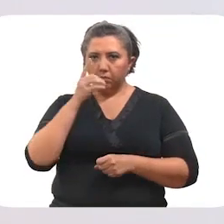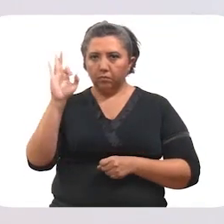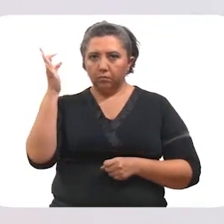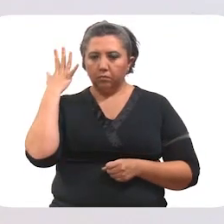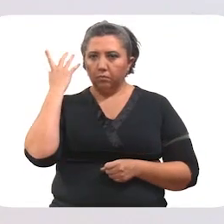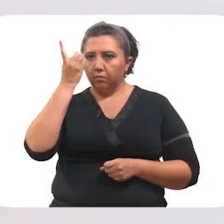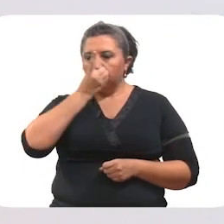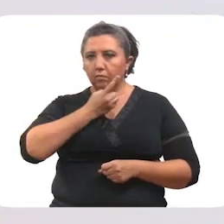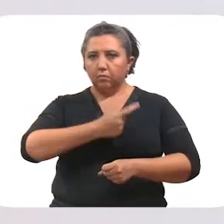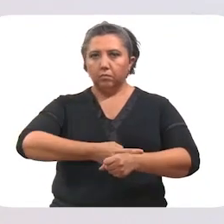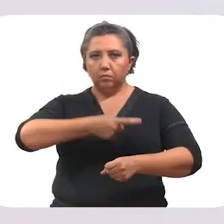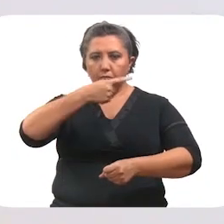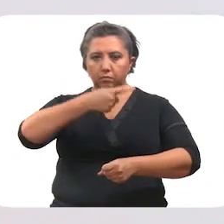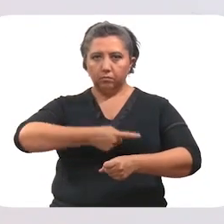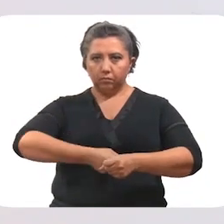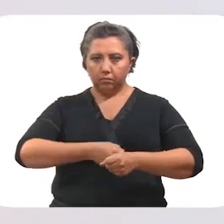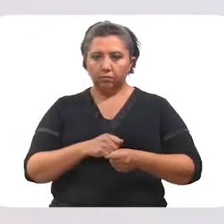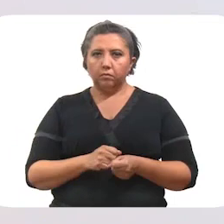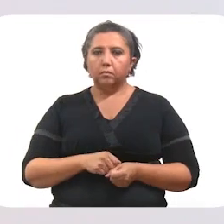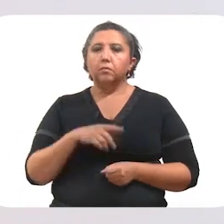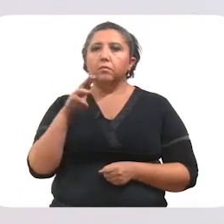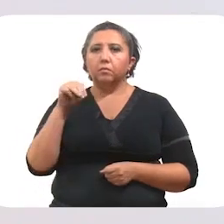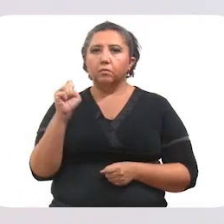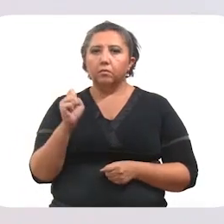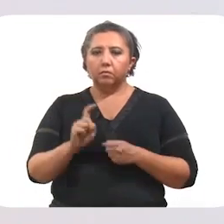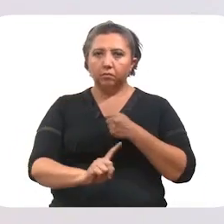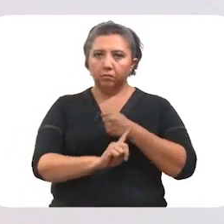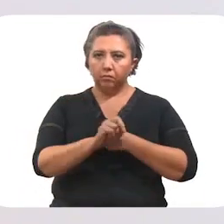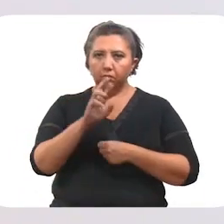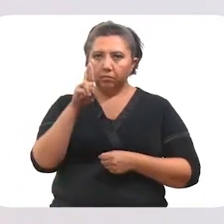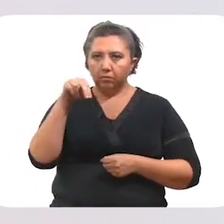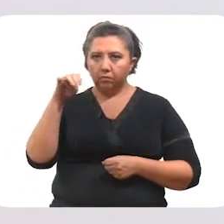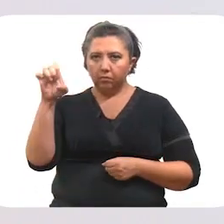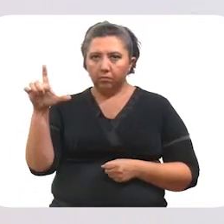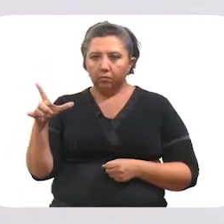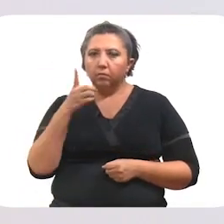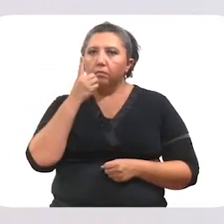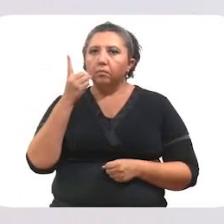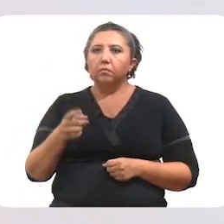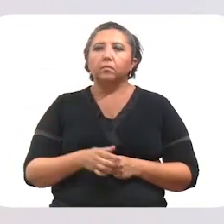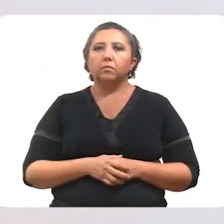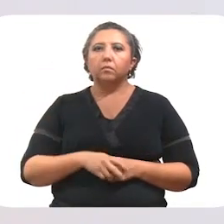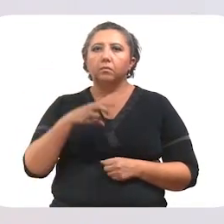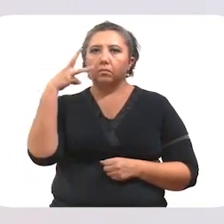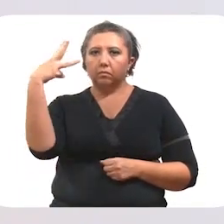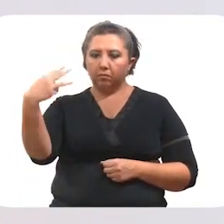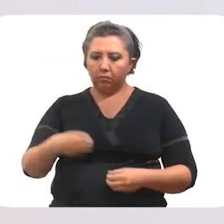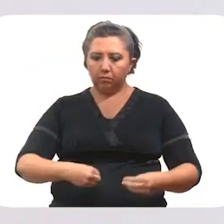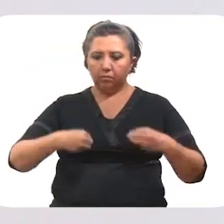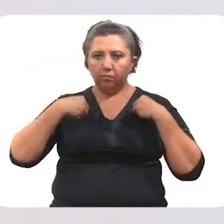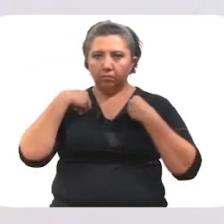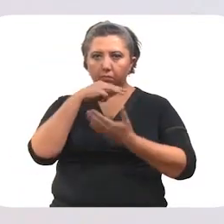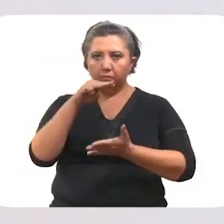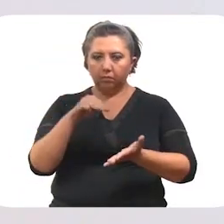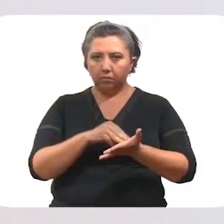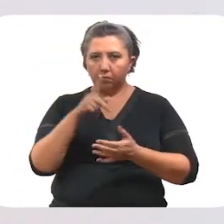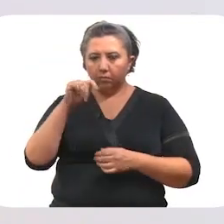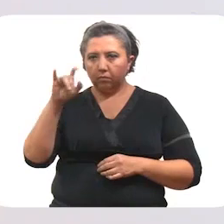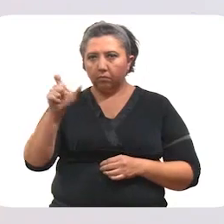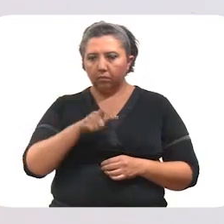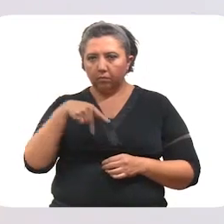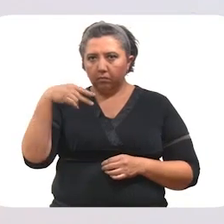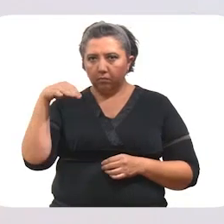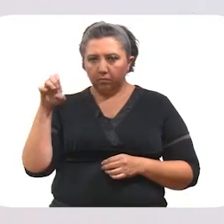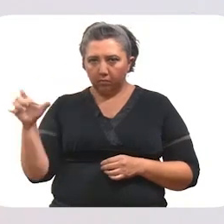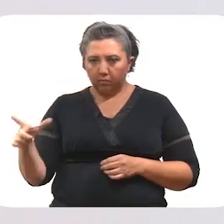fueron diabetes, hipertensión arterial, inmunosupresión e insuficiencia renal crónica. 3 residían en Mérida y 1 en